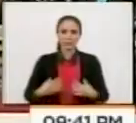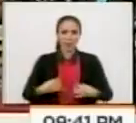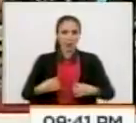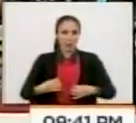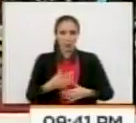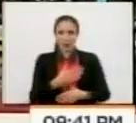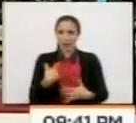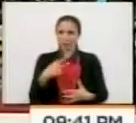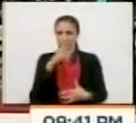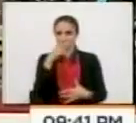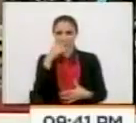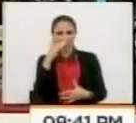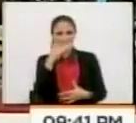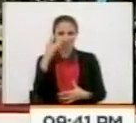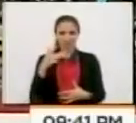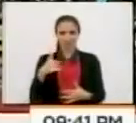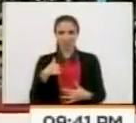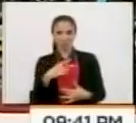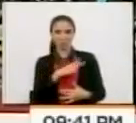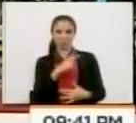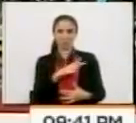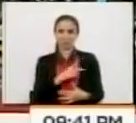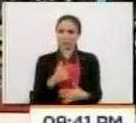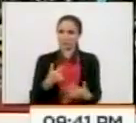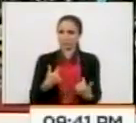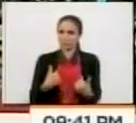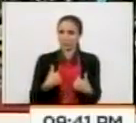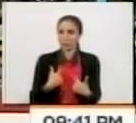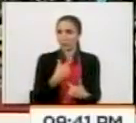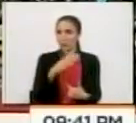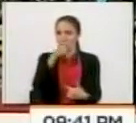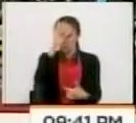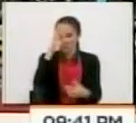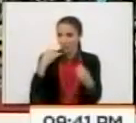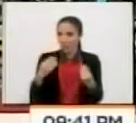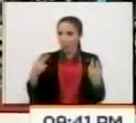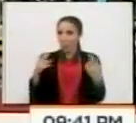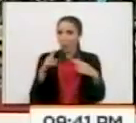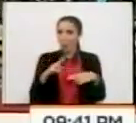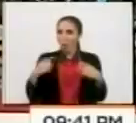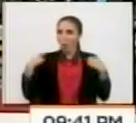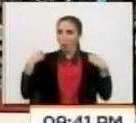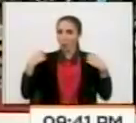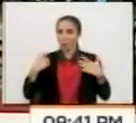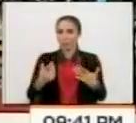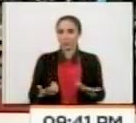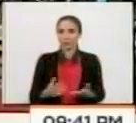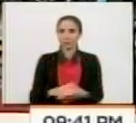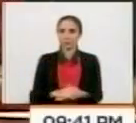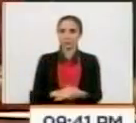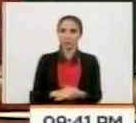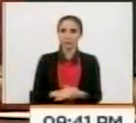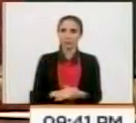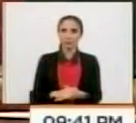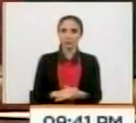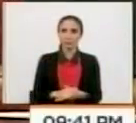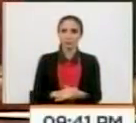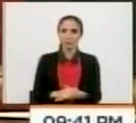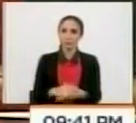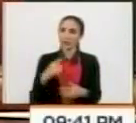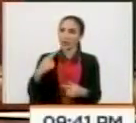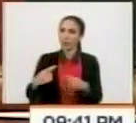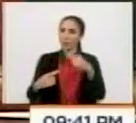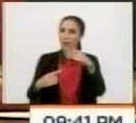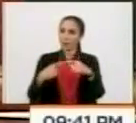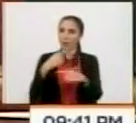No tenía ni la menor idea, de verdad se lo juro, de cómo hacer un programa de este tipo. Después van saliendo las cosas, los símbolos,